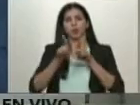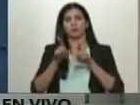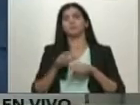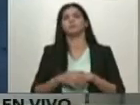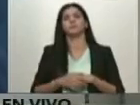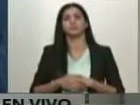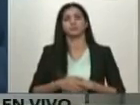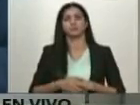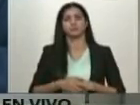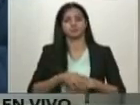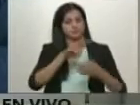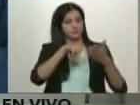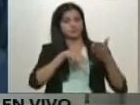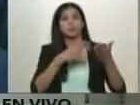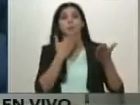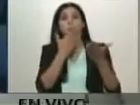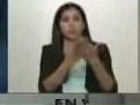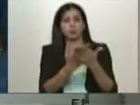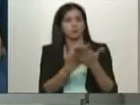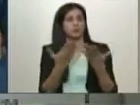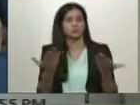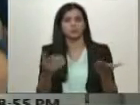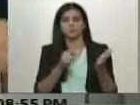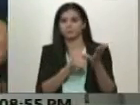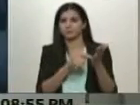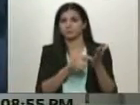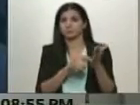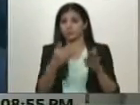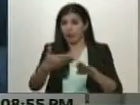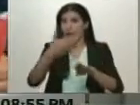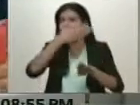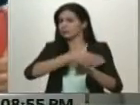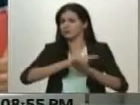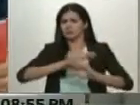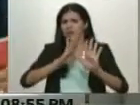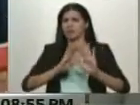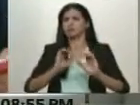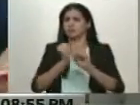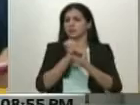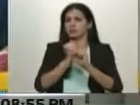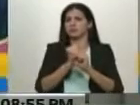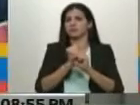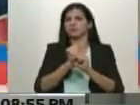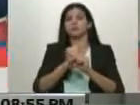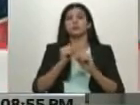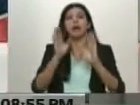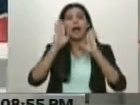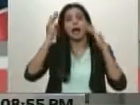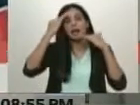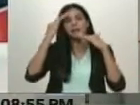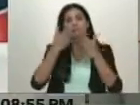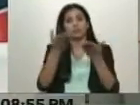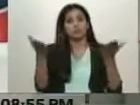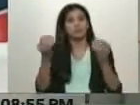hemos estado revisando una propuesta que veníamos trabajando, atención trabajadores del país,